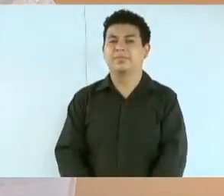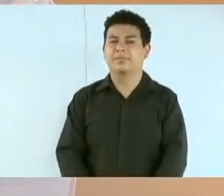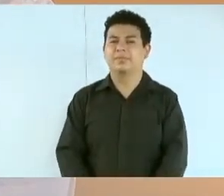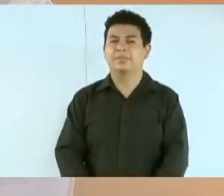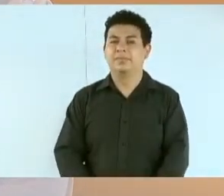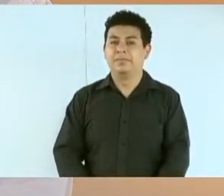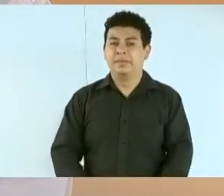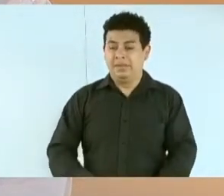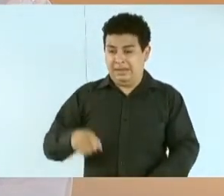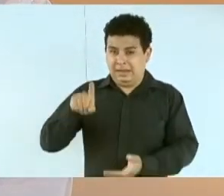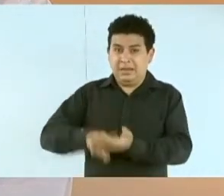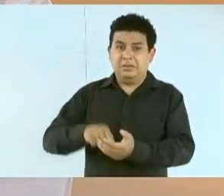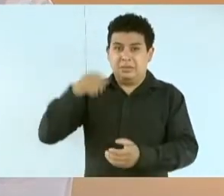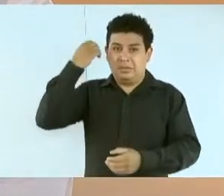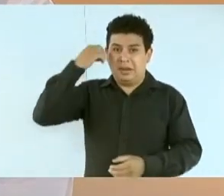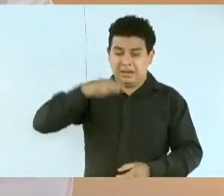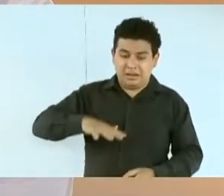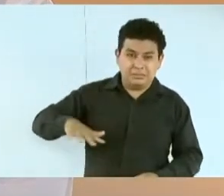en Oaxaca